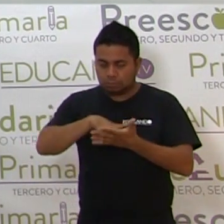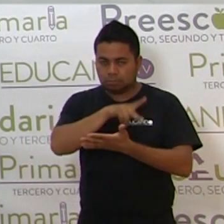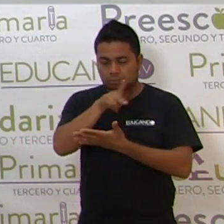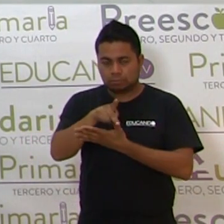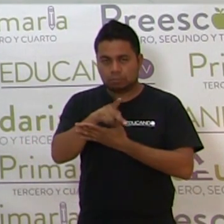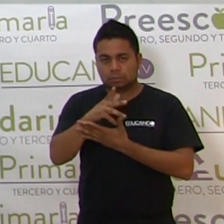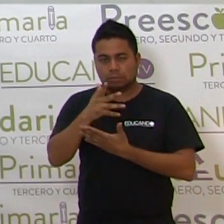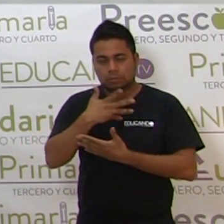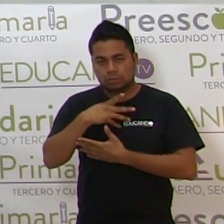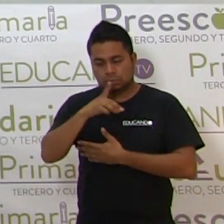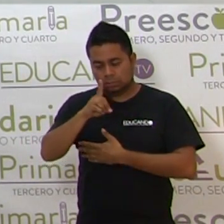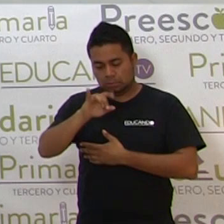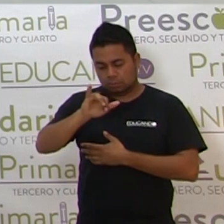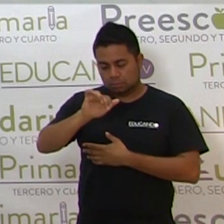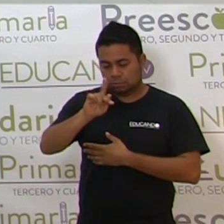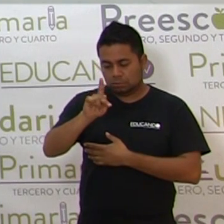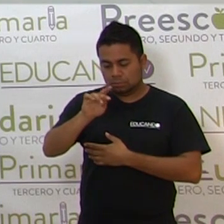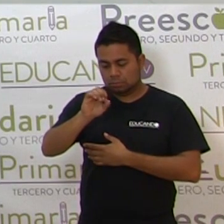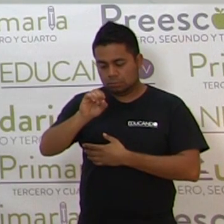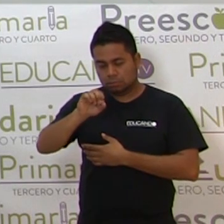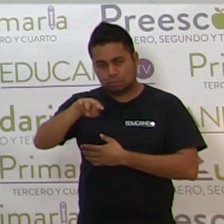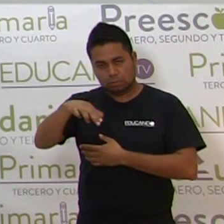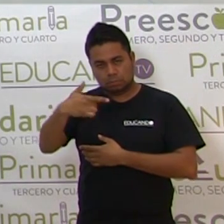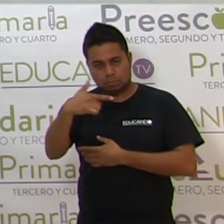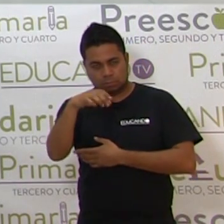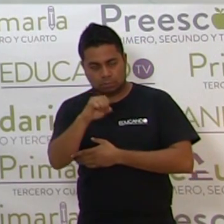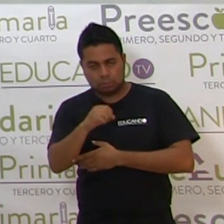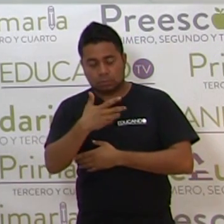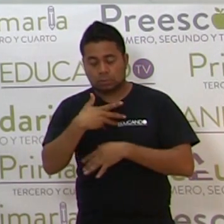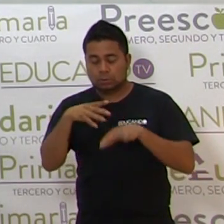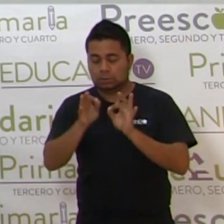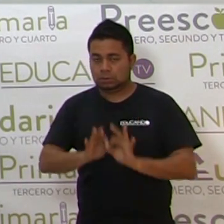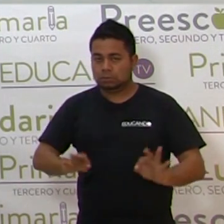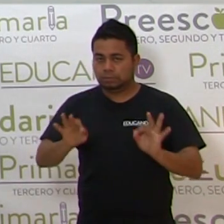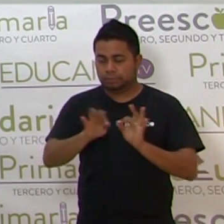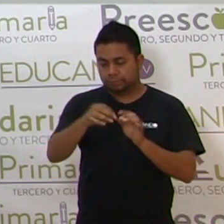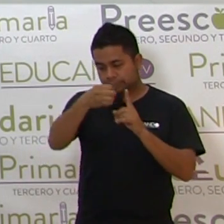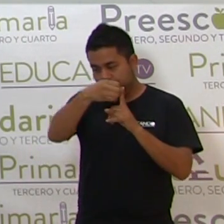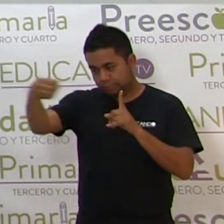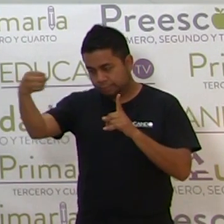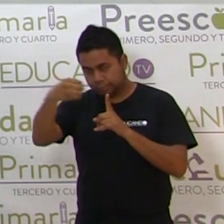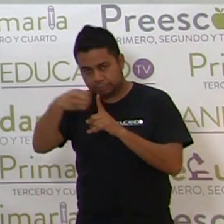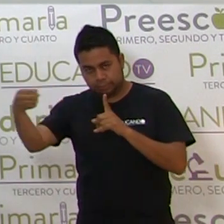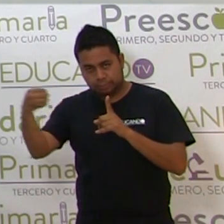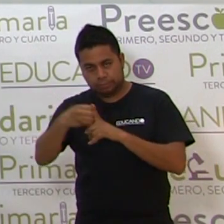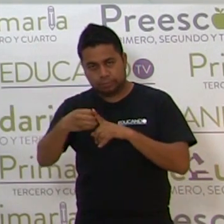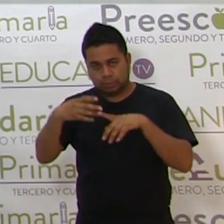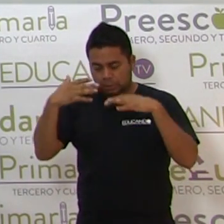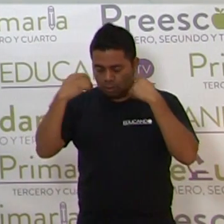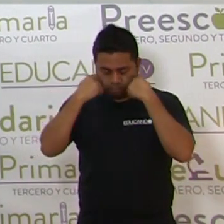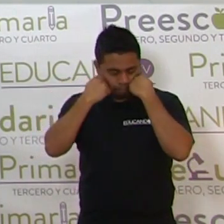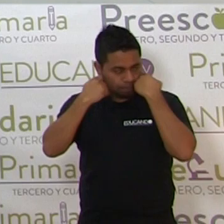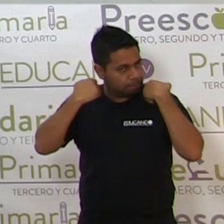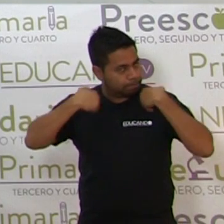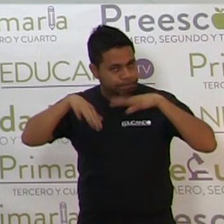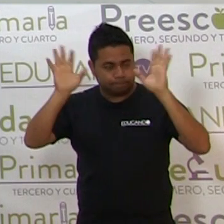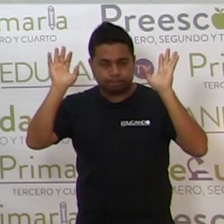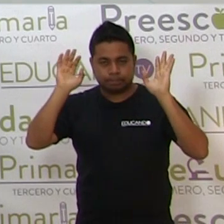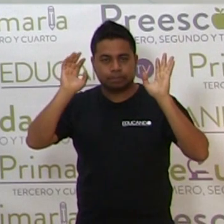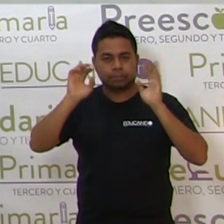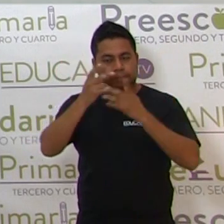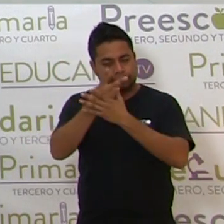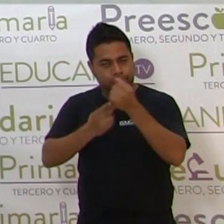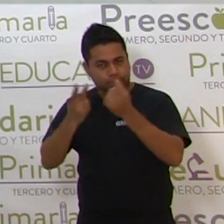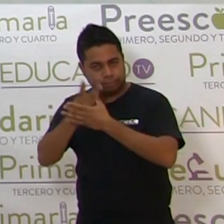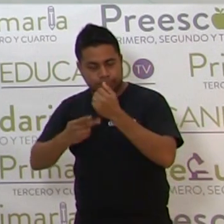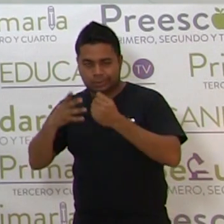Muy importante, niños y niñas. En cada verso no hay límite de diptongos. Tú puedes